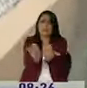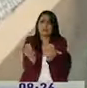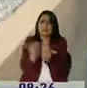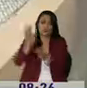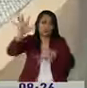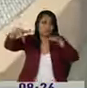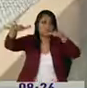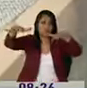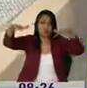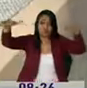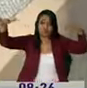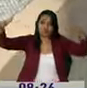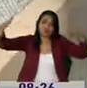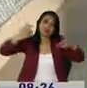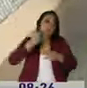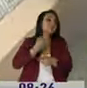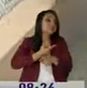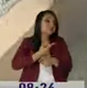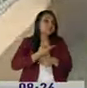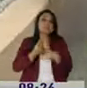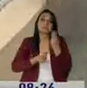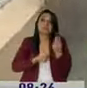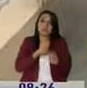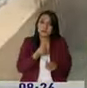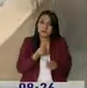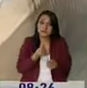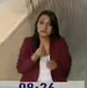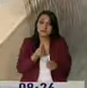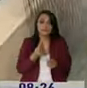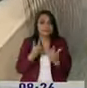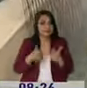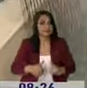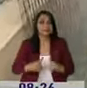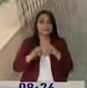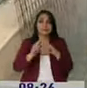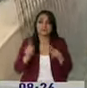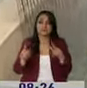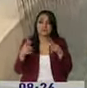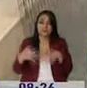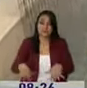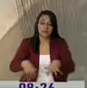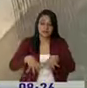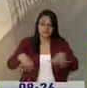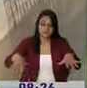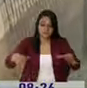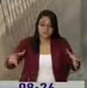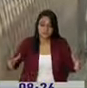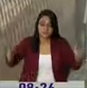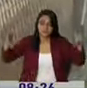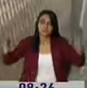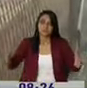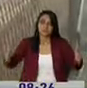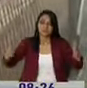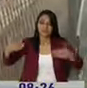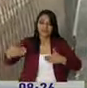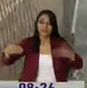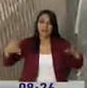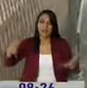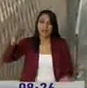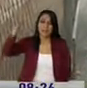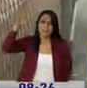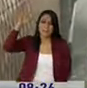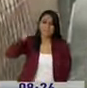muchos residuos orgánicos, por ello el problema es permanente, pero al nosotros instalar la caja